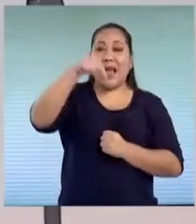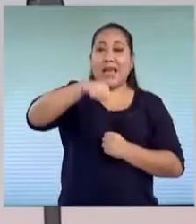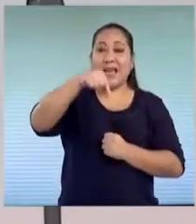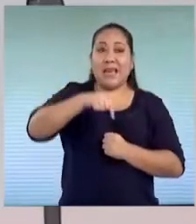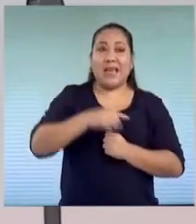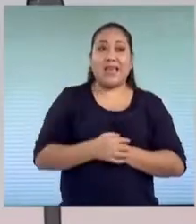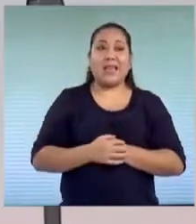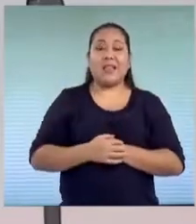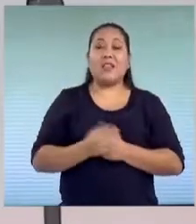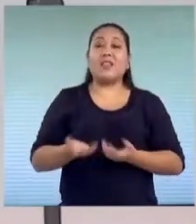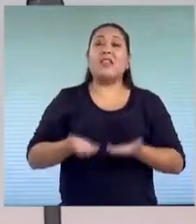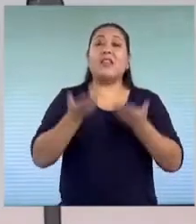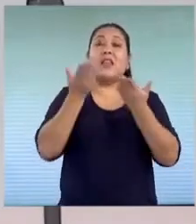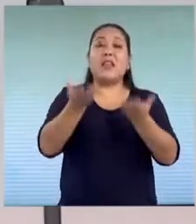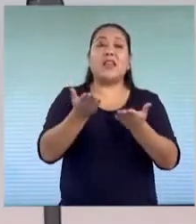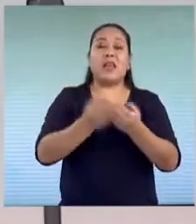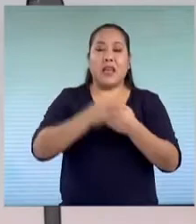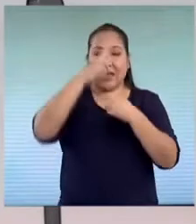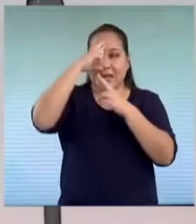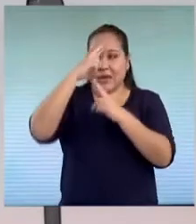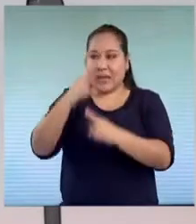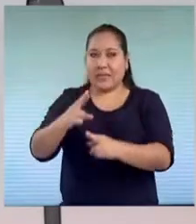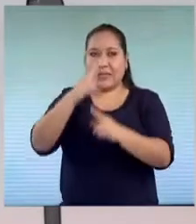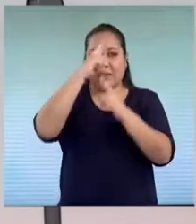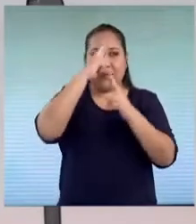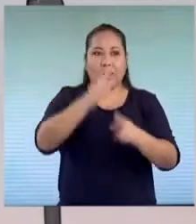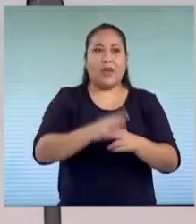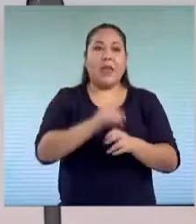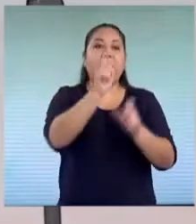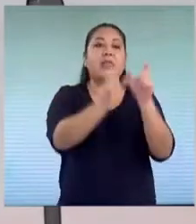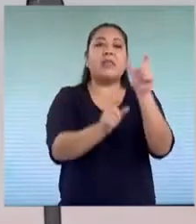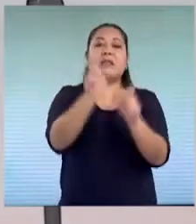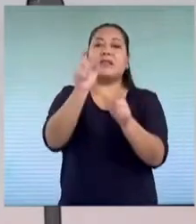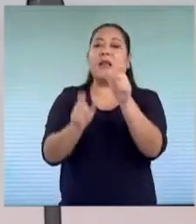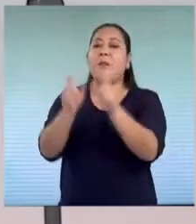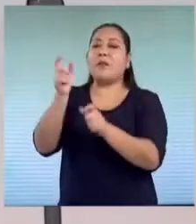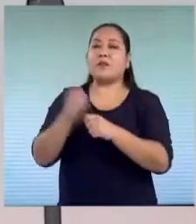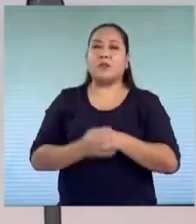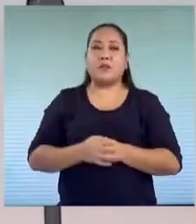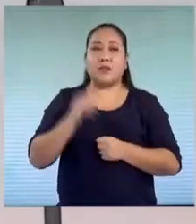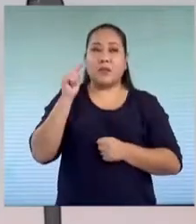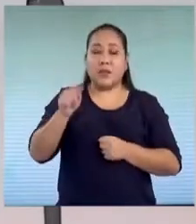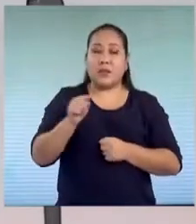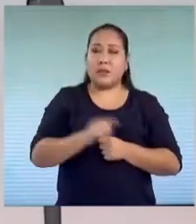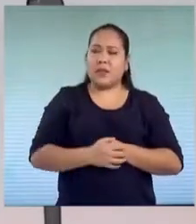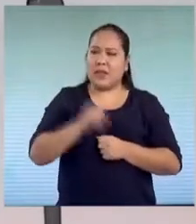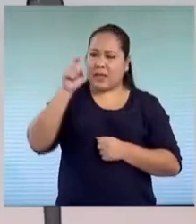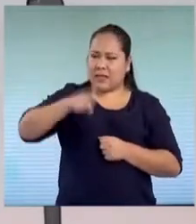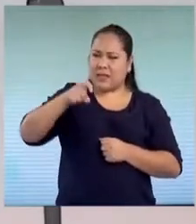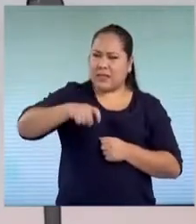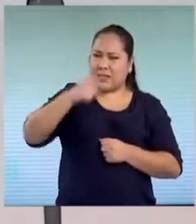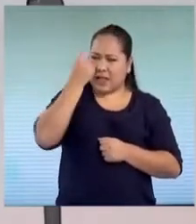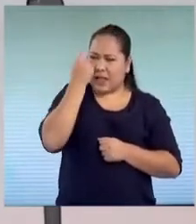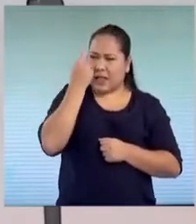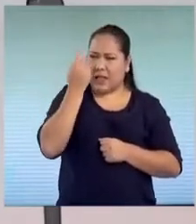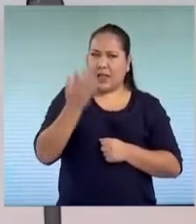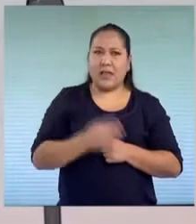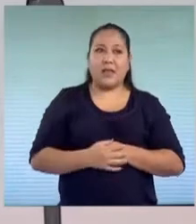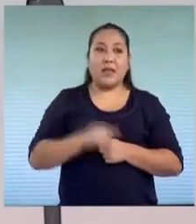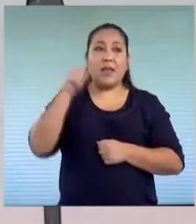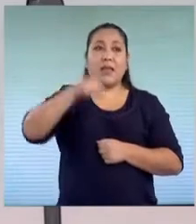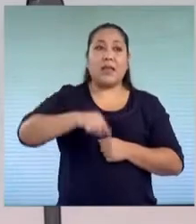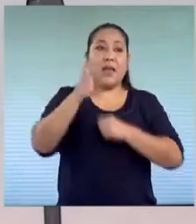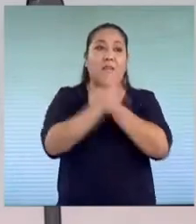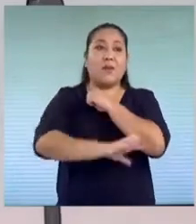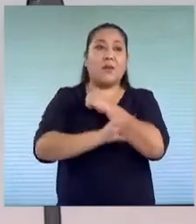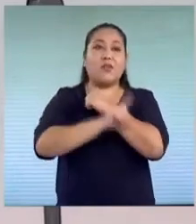que se tiene que dar es el respeto a los ciudadanos. Y eso es lo que usted tiene que entender. Nuestro país